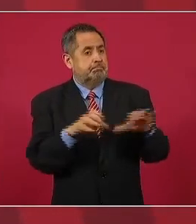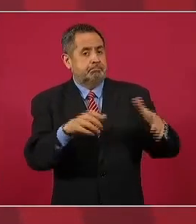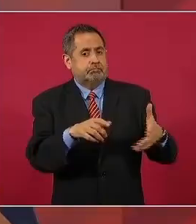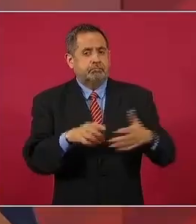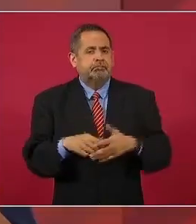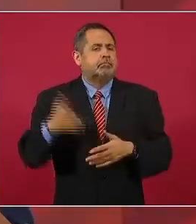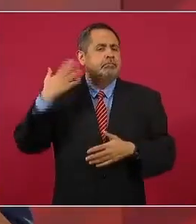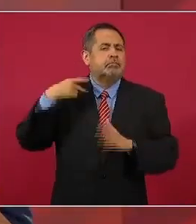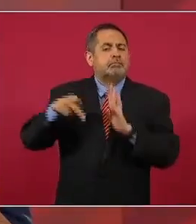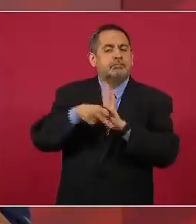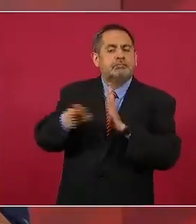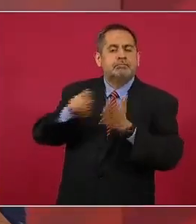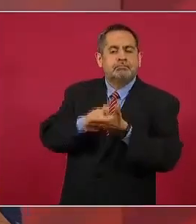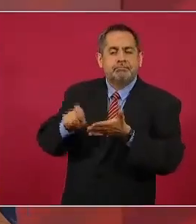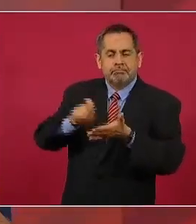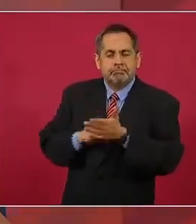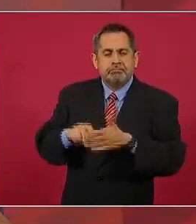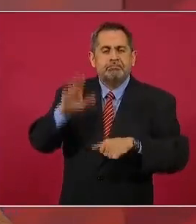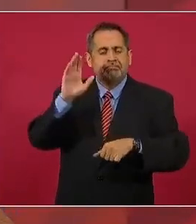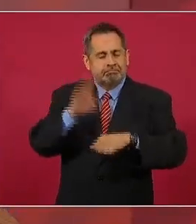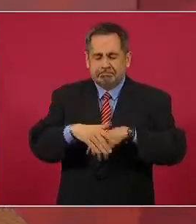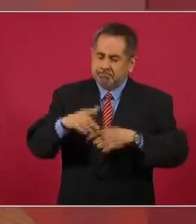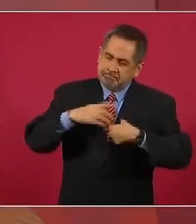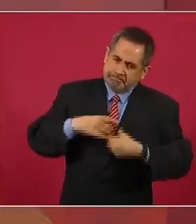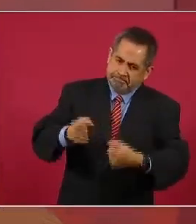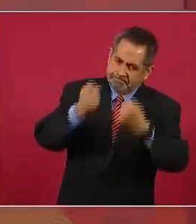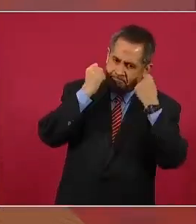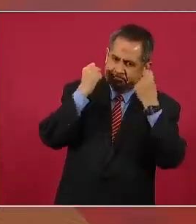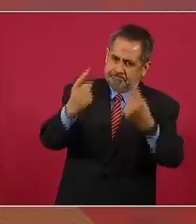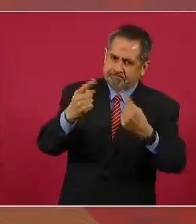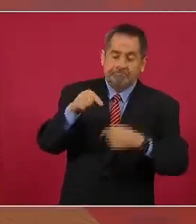Es el periodista que más admiro.